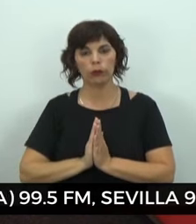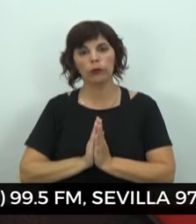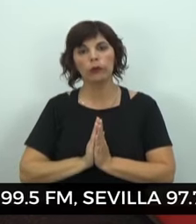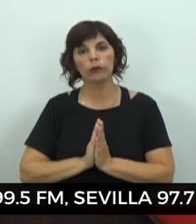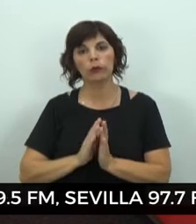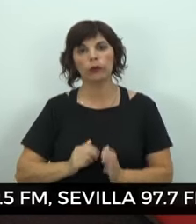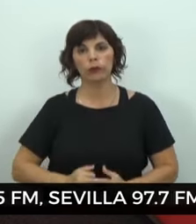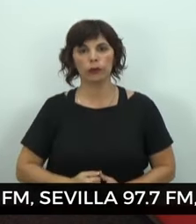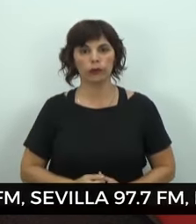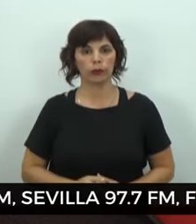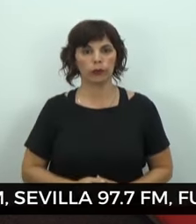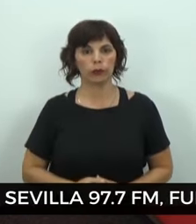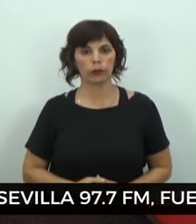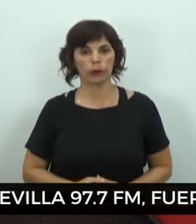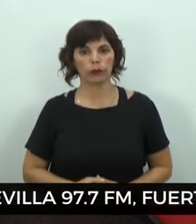Santo.